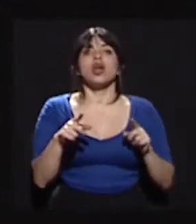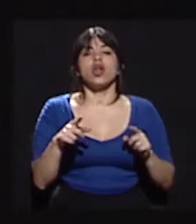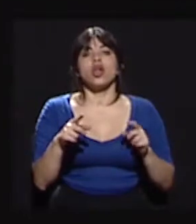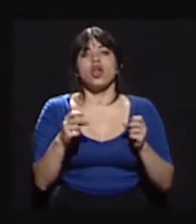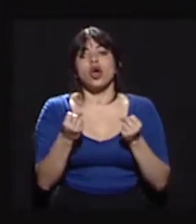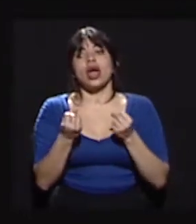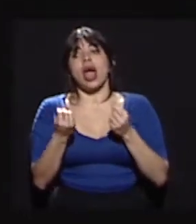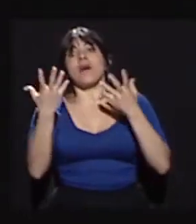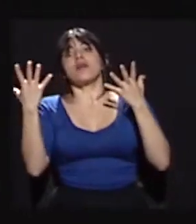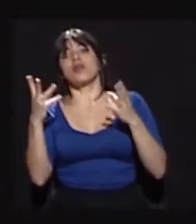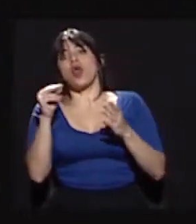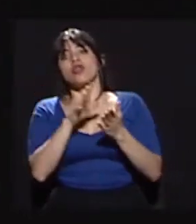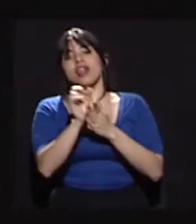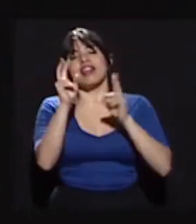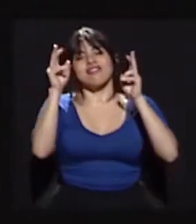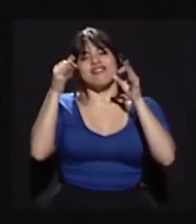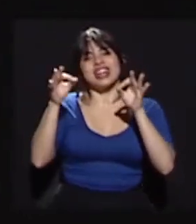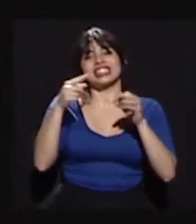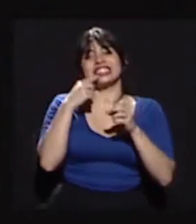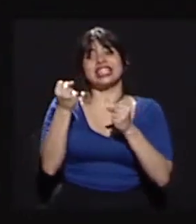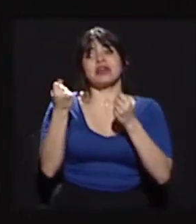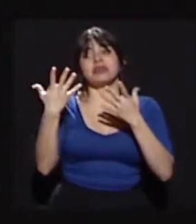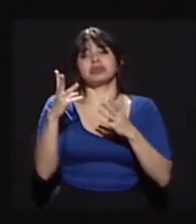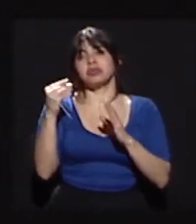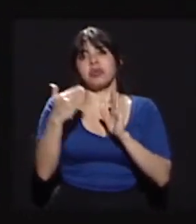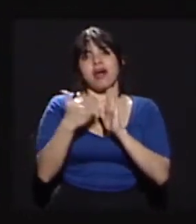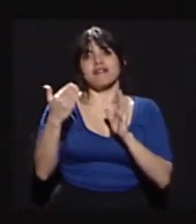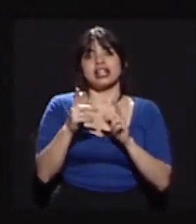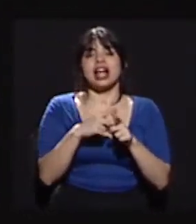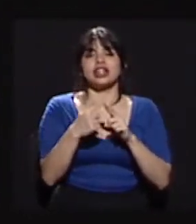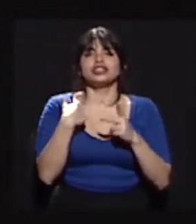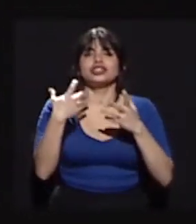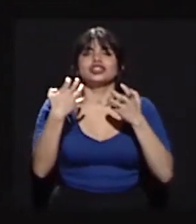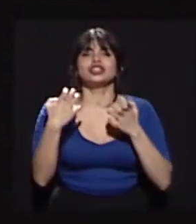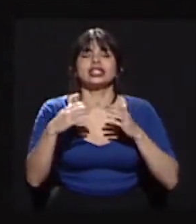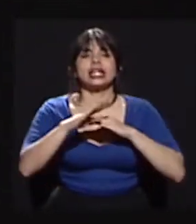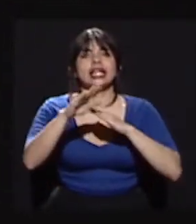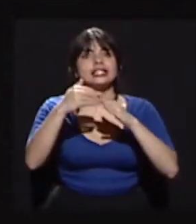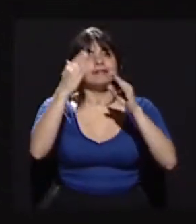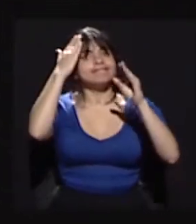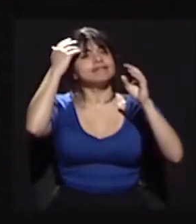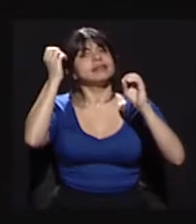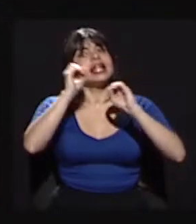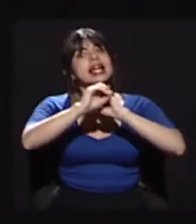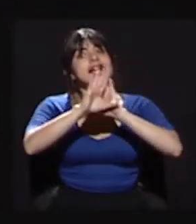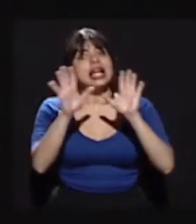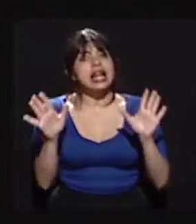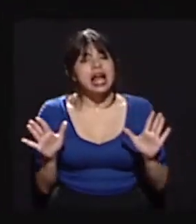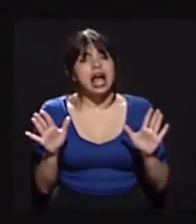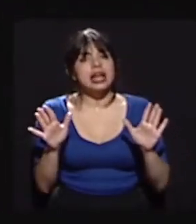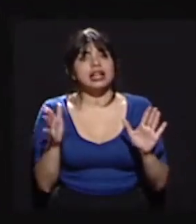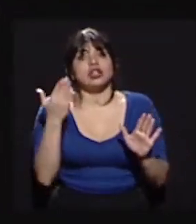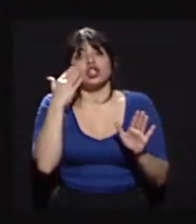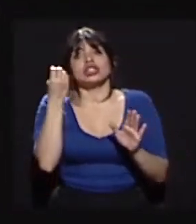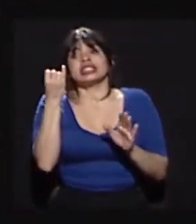abunda no daña dice el refrán popular yo quisiera que haya absoluta claridad incluso por vía yo no sé si de transitorios en